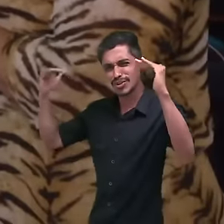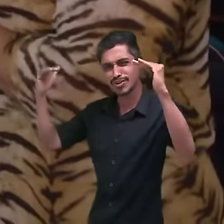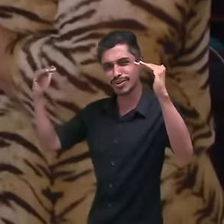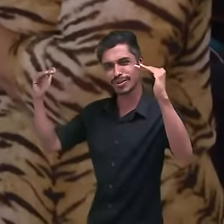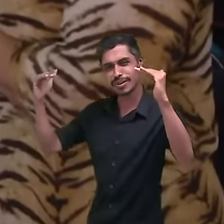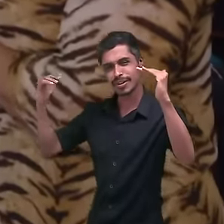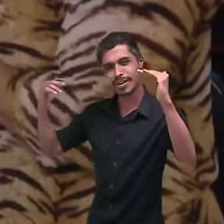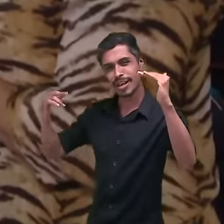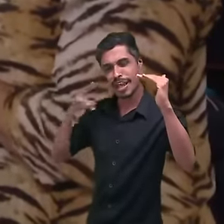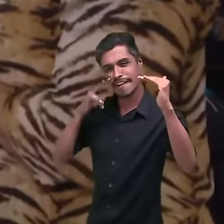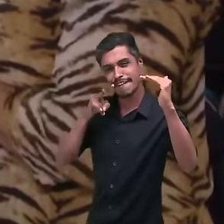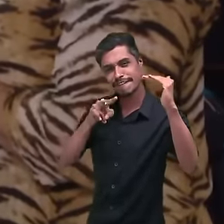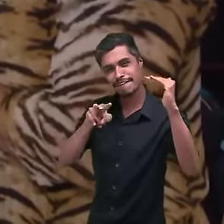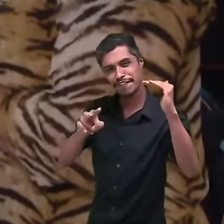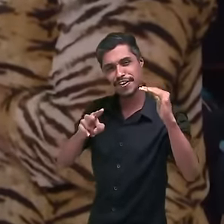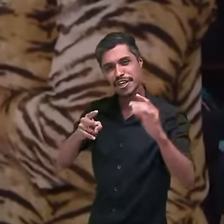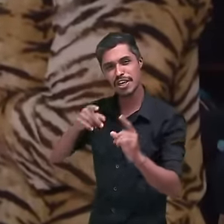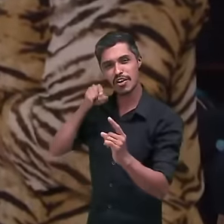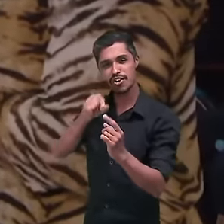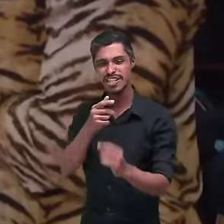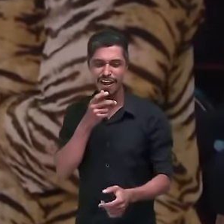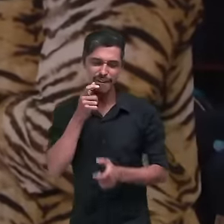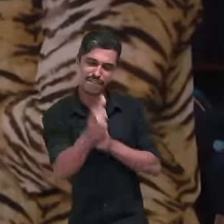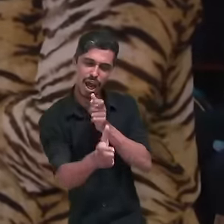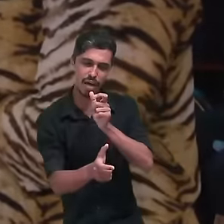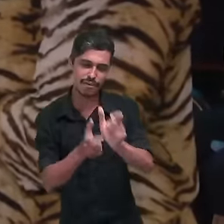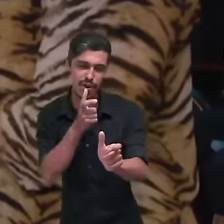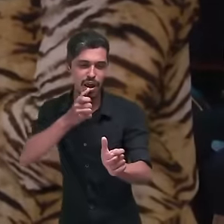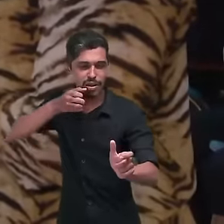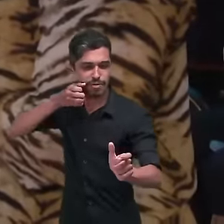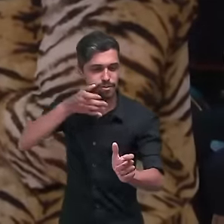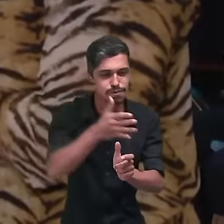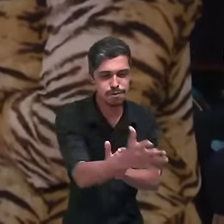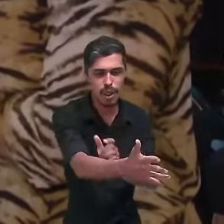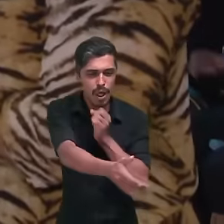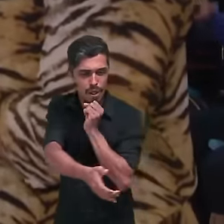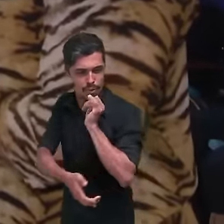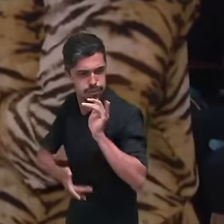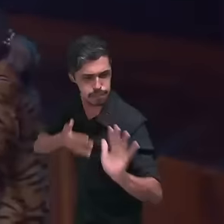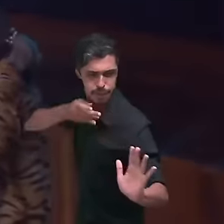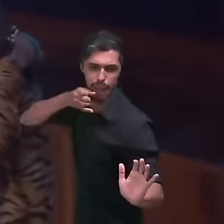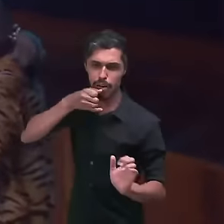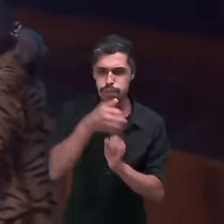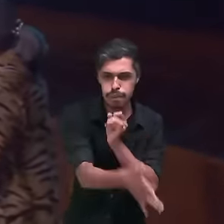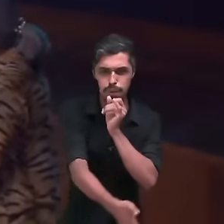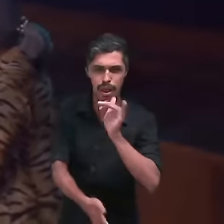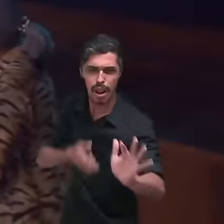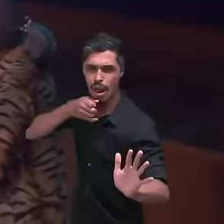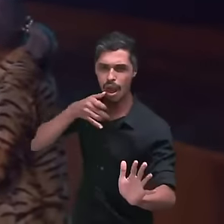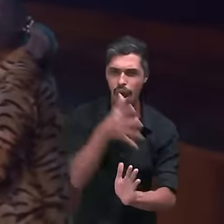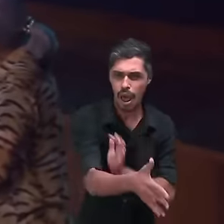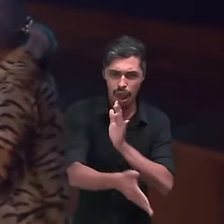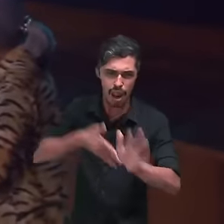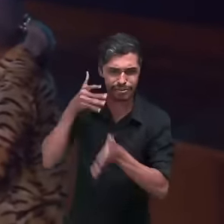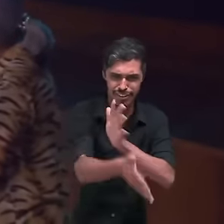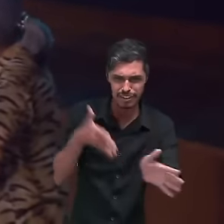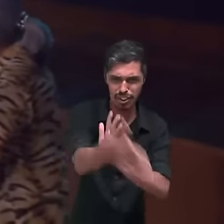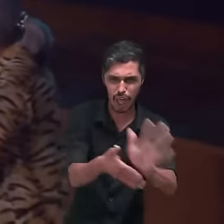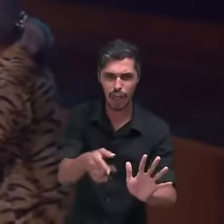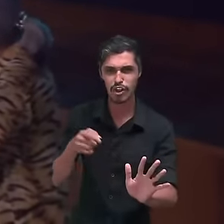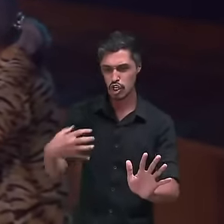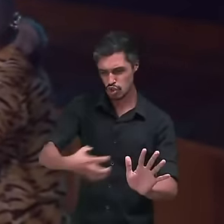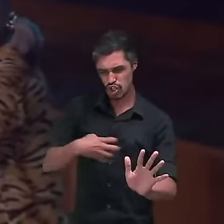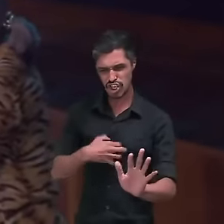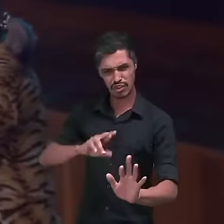Vi palabra entrando y saliendo de tu boca. Vi pergaminos entrando y saliendo de tu boca. Dios te va a usar en la pregación como nunca te